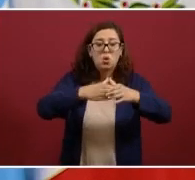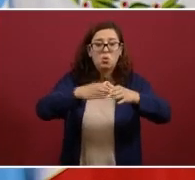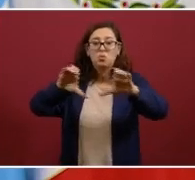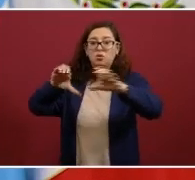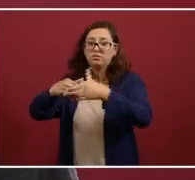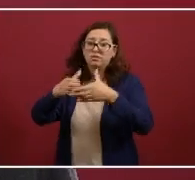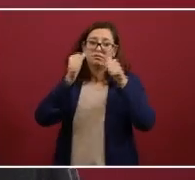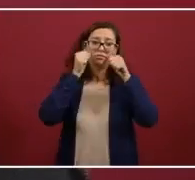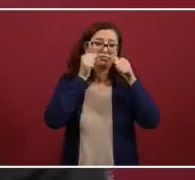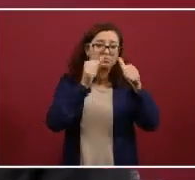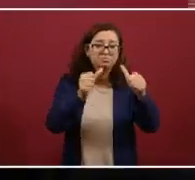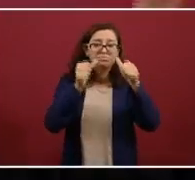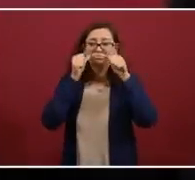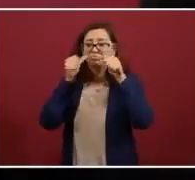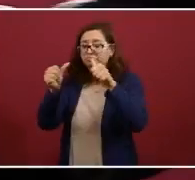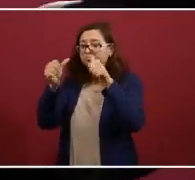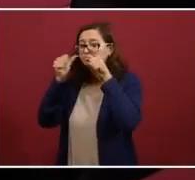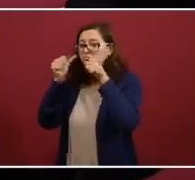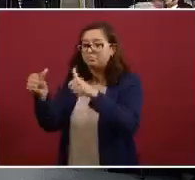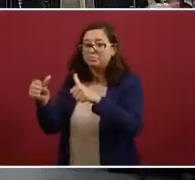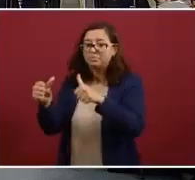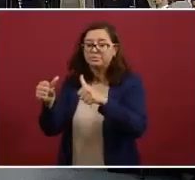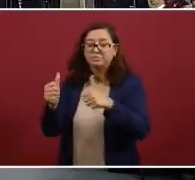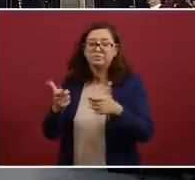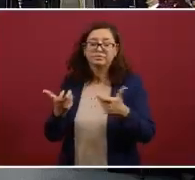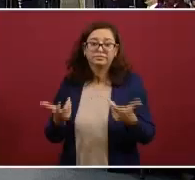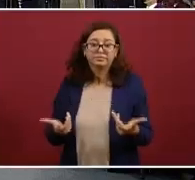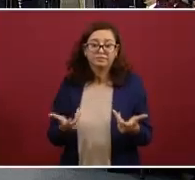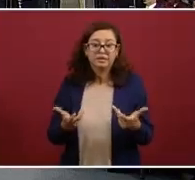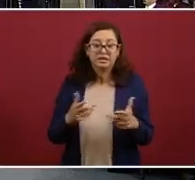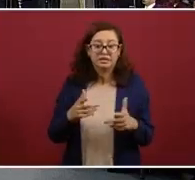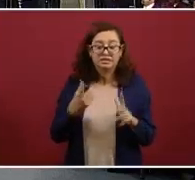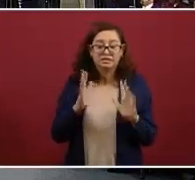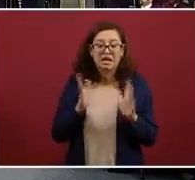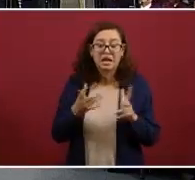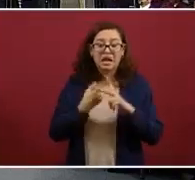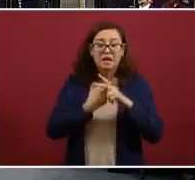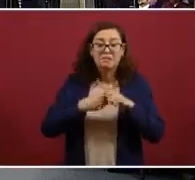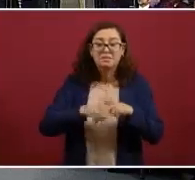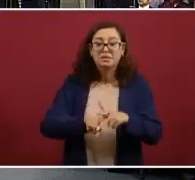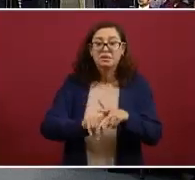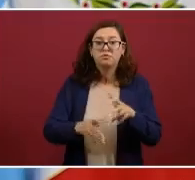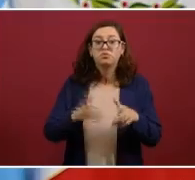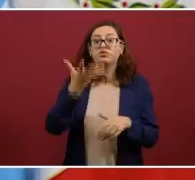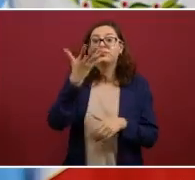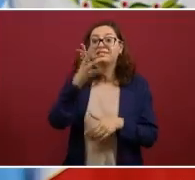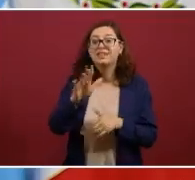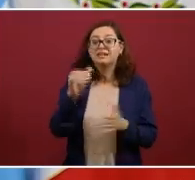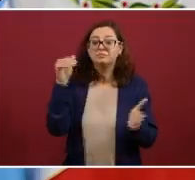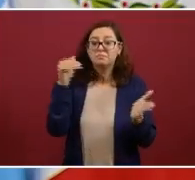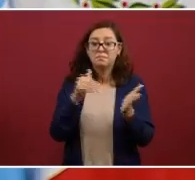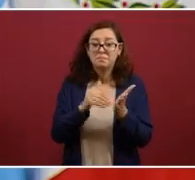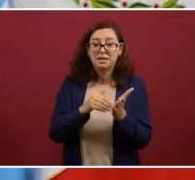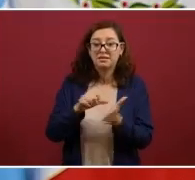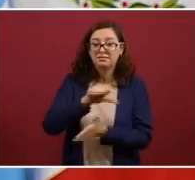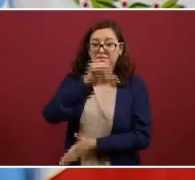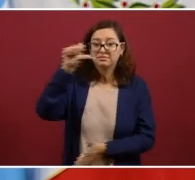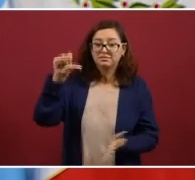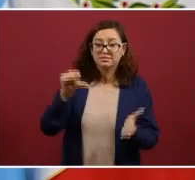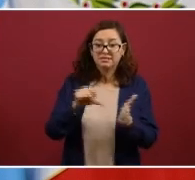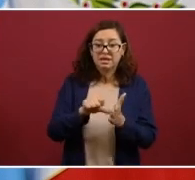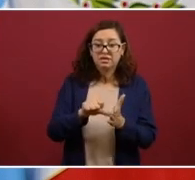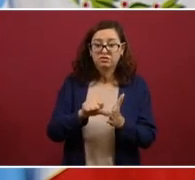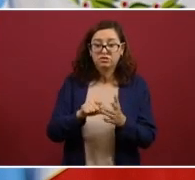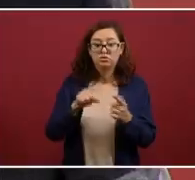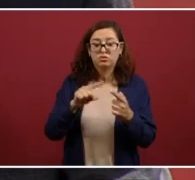comunidades. Estamos haciendo la selección de 10,000 centros integradores